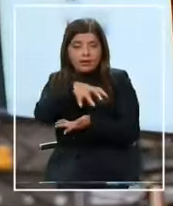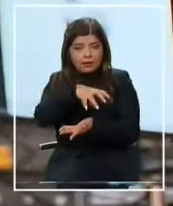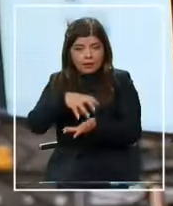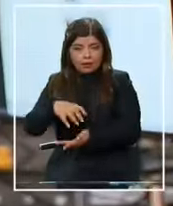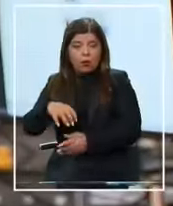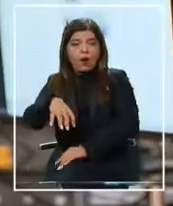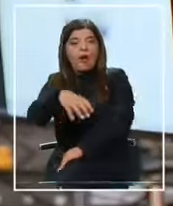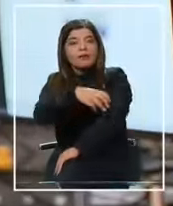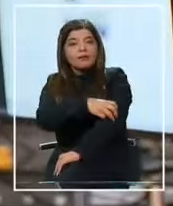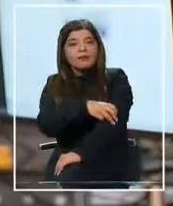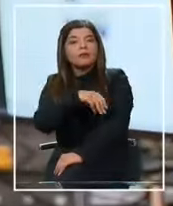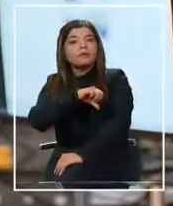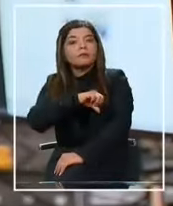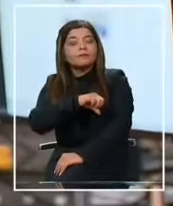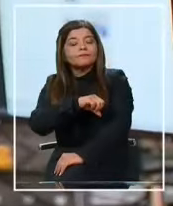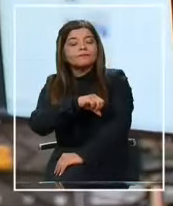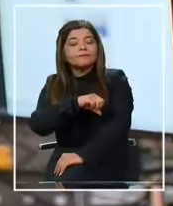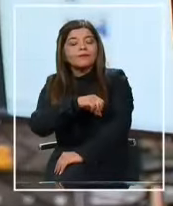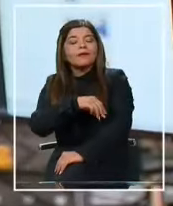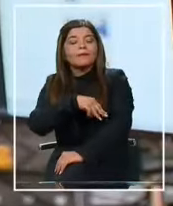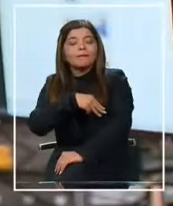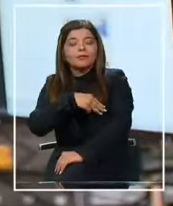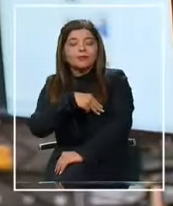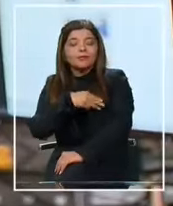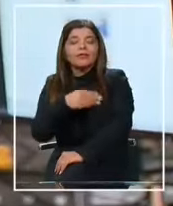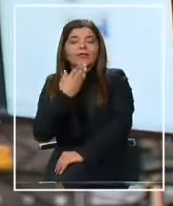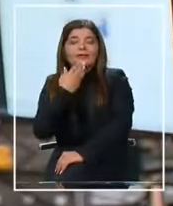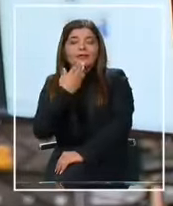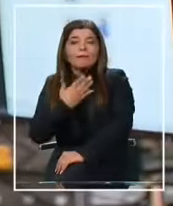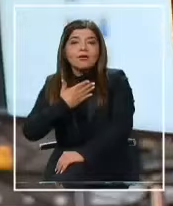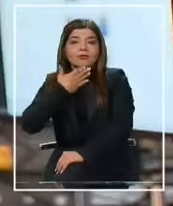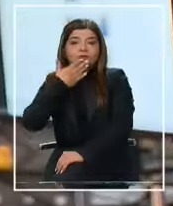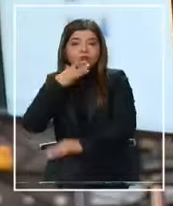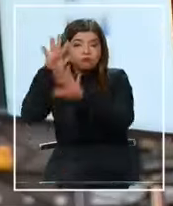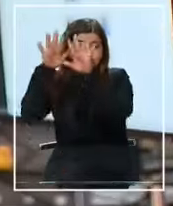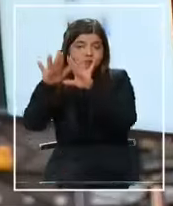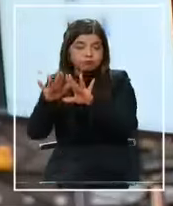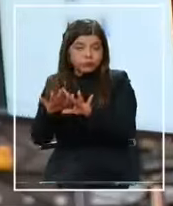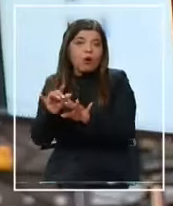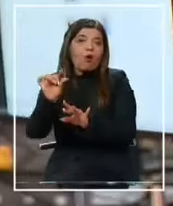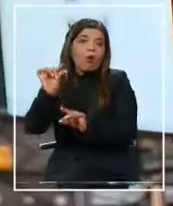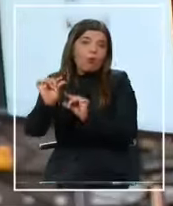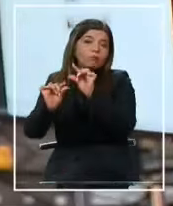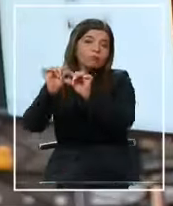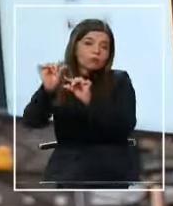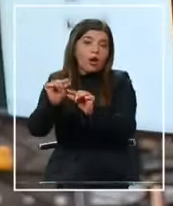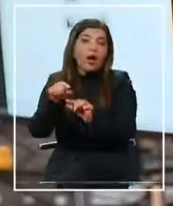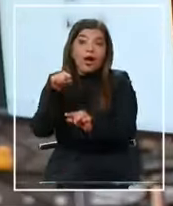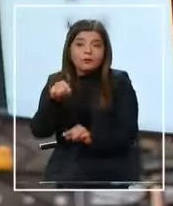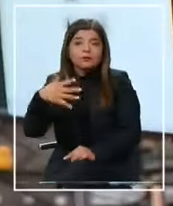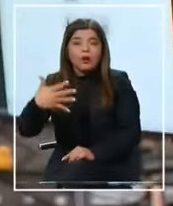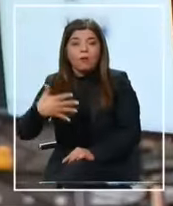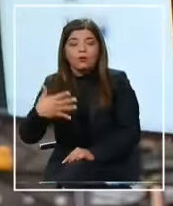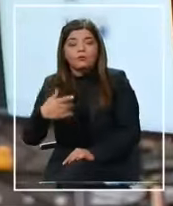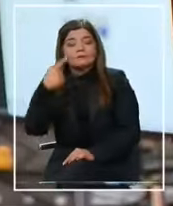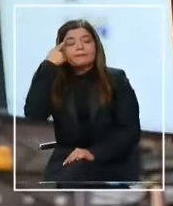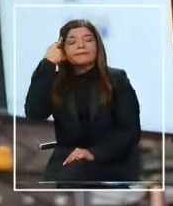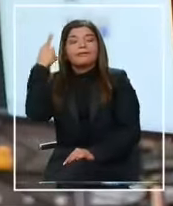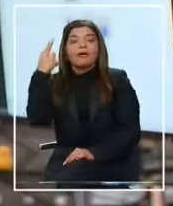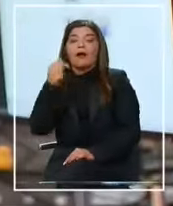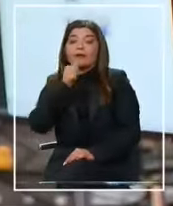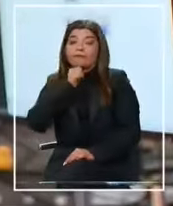región metropolitana. Y por supuesto también nieve en una cota muy baja, lo que es muy, muy importante, considerando obviamente